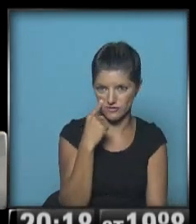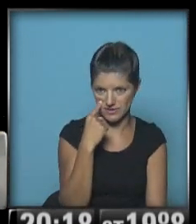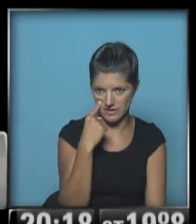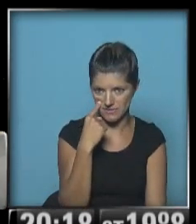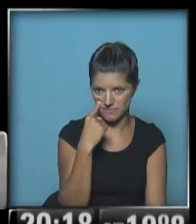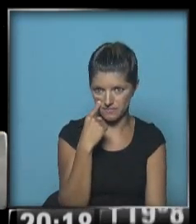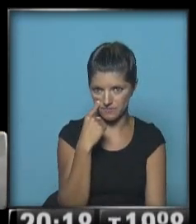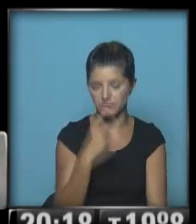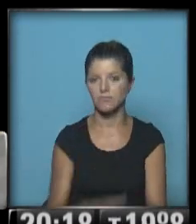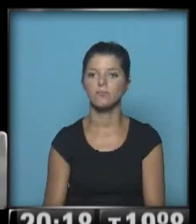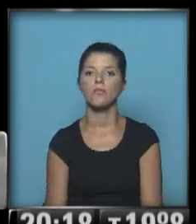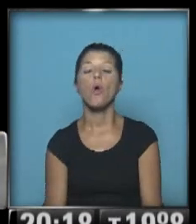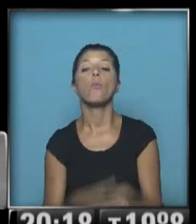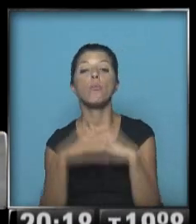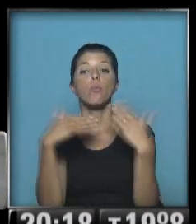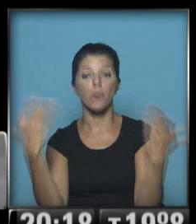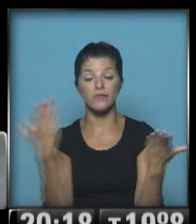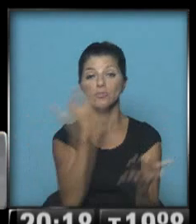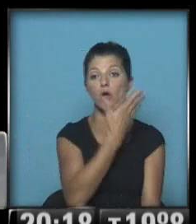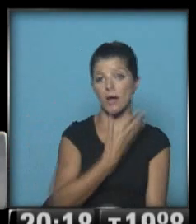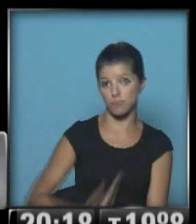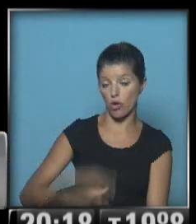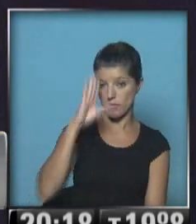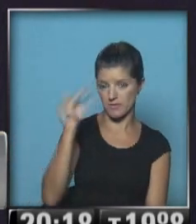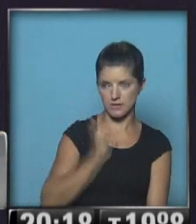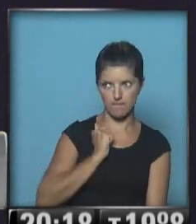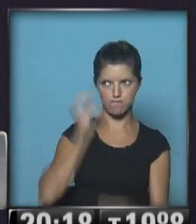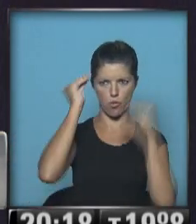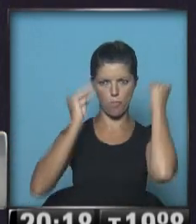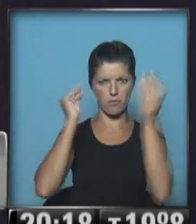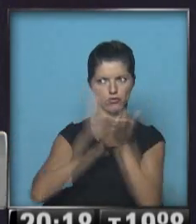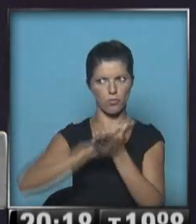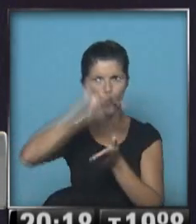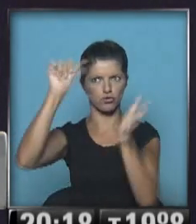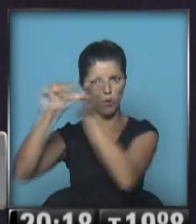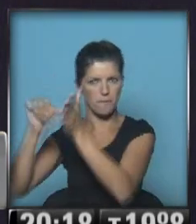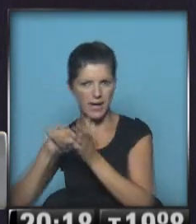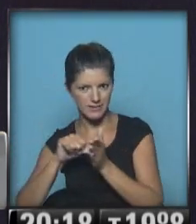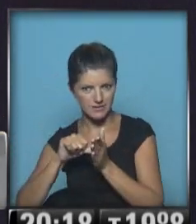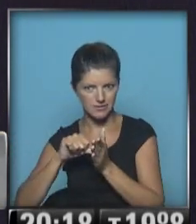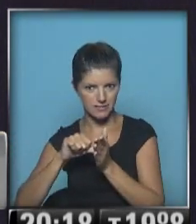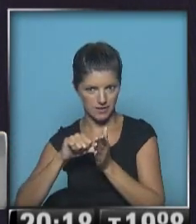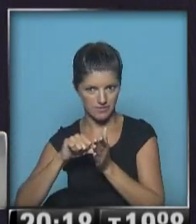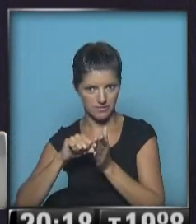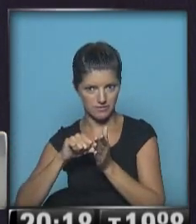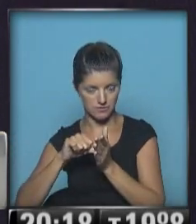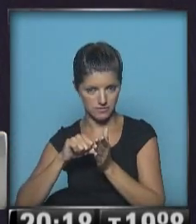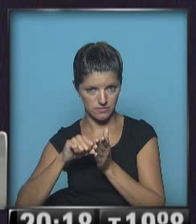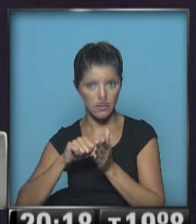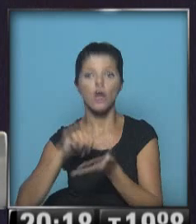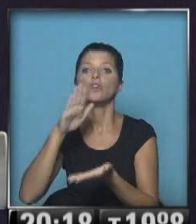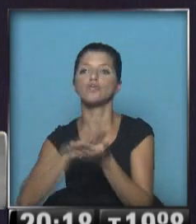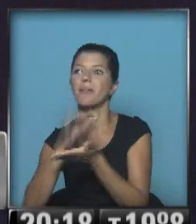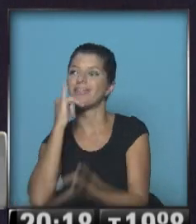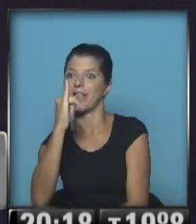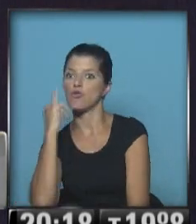eso es que la dictadura militar se empieza a preocupar sobre lo que ocurre en el extranjero sobre la sobre la digamos las